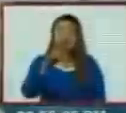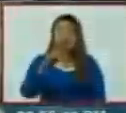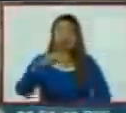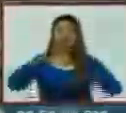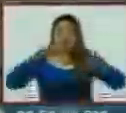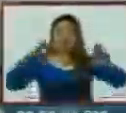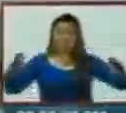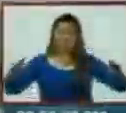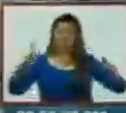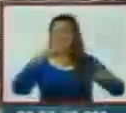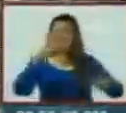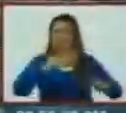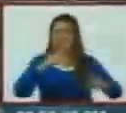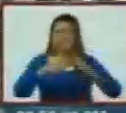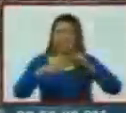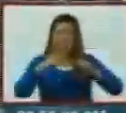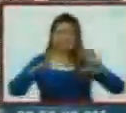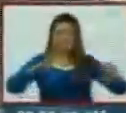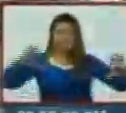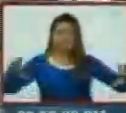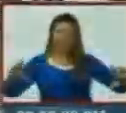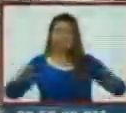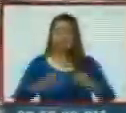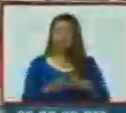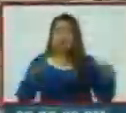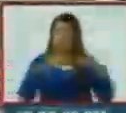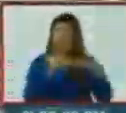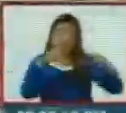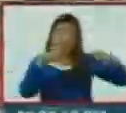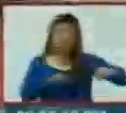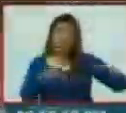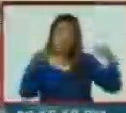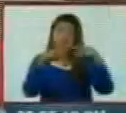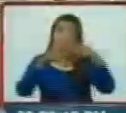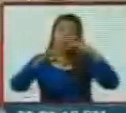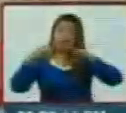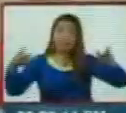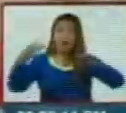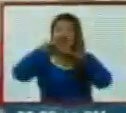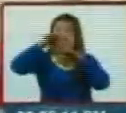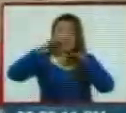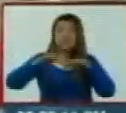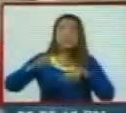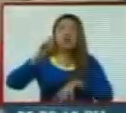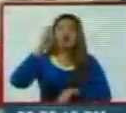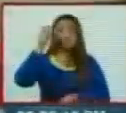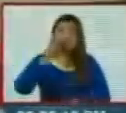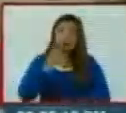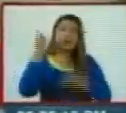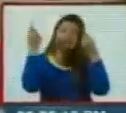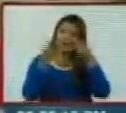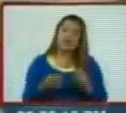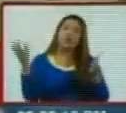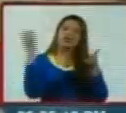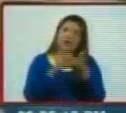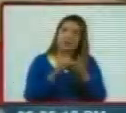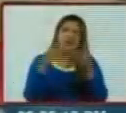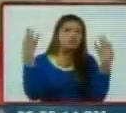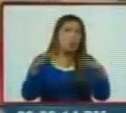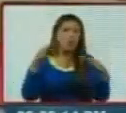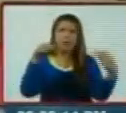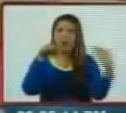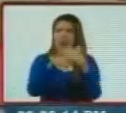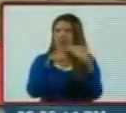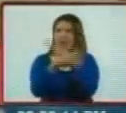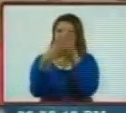basura y Miguelitos. Un grupo de motorizados del Frente por la Paz del municipio Sucre intentaron restablecer el libre tránsito.